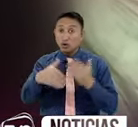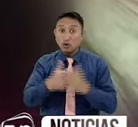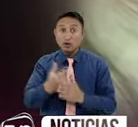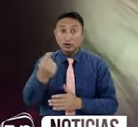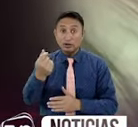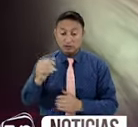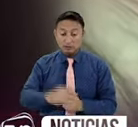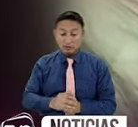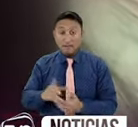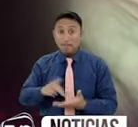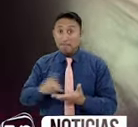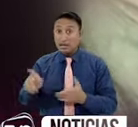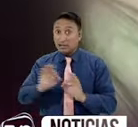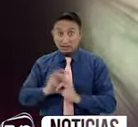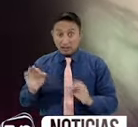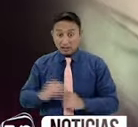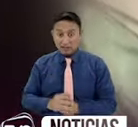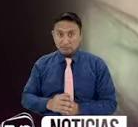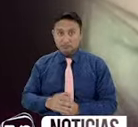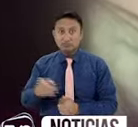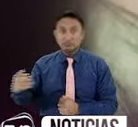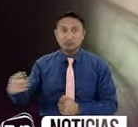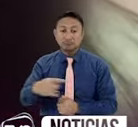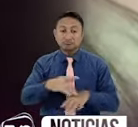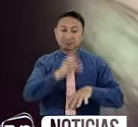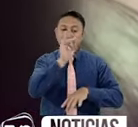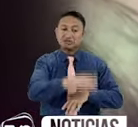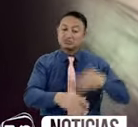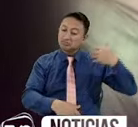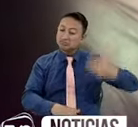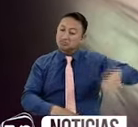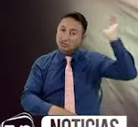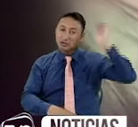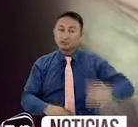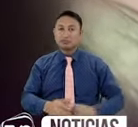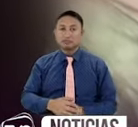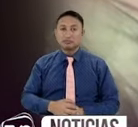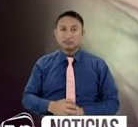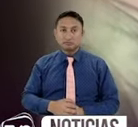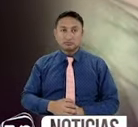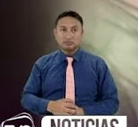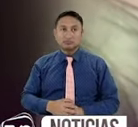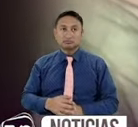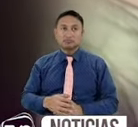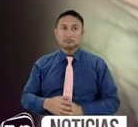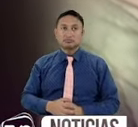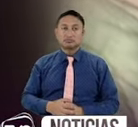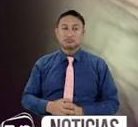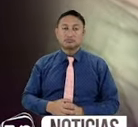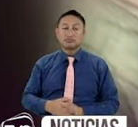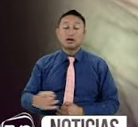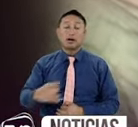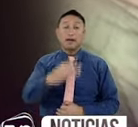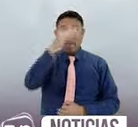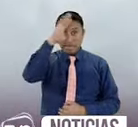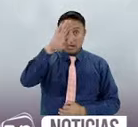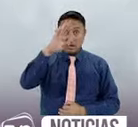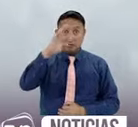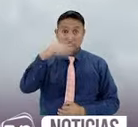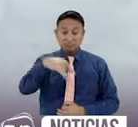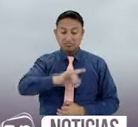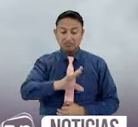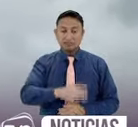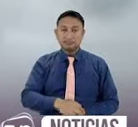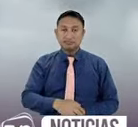pagas a ellos ellos te dejan ahí en donde estés que sé yo en la mitad de México Ahí te dejan hace poco se difundió la